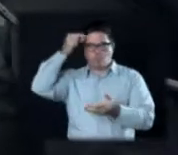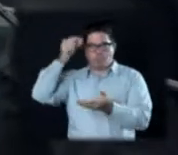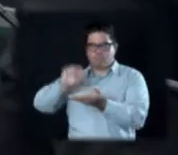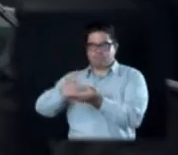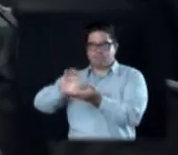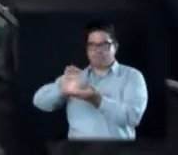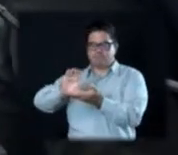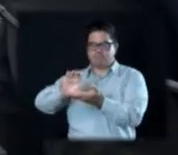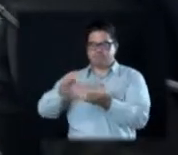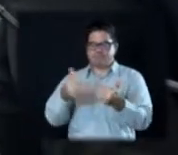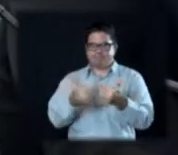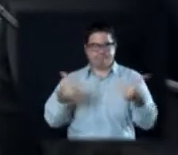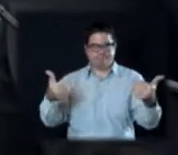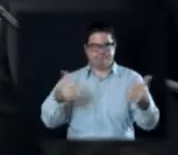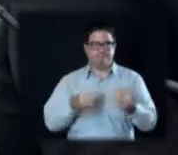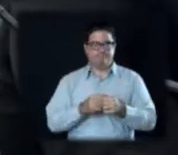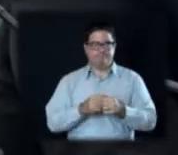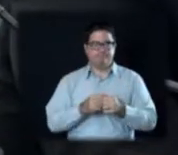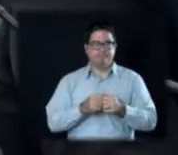porque